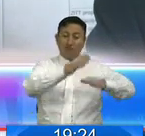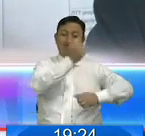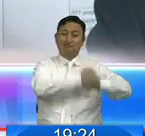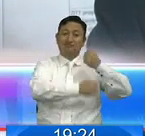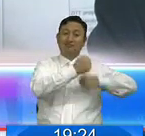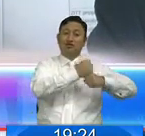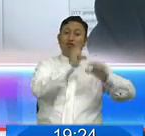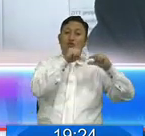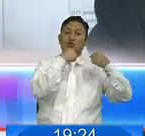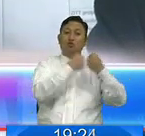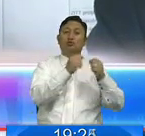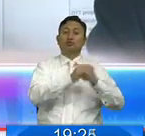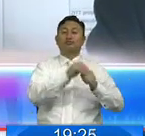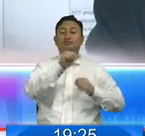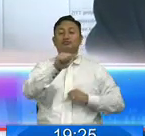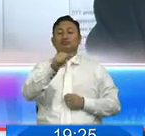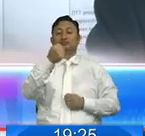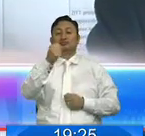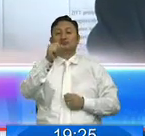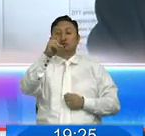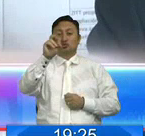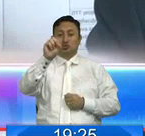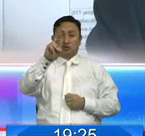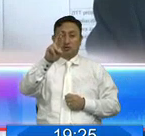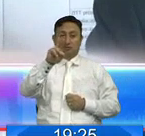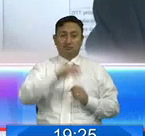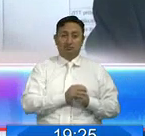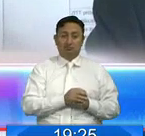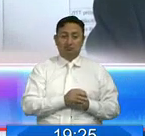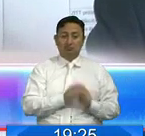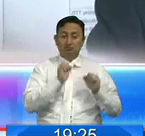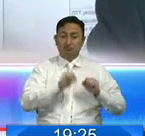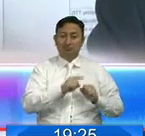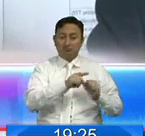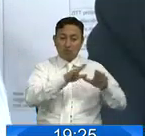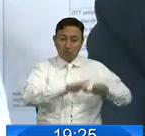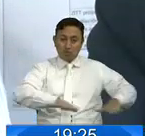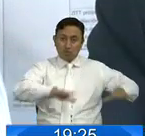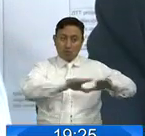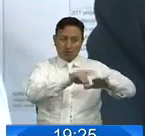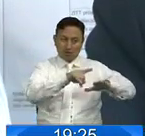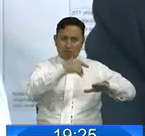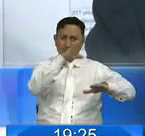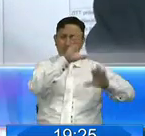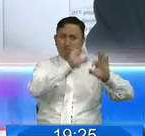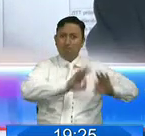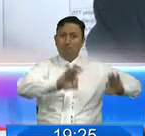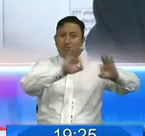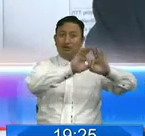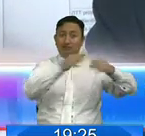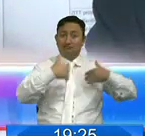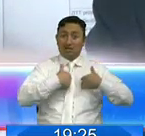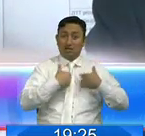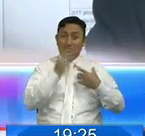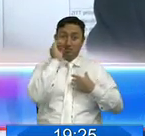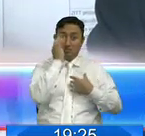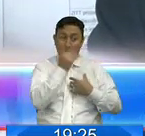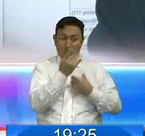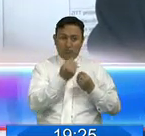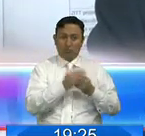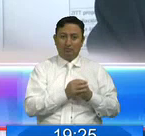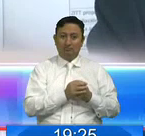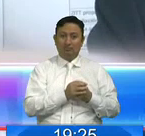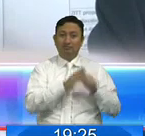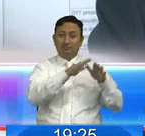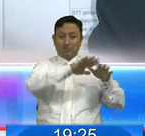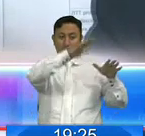Shuar Arutam en 40.000 hectáreas y va a afectar también una de las zonas más importantes de biodiversidad del Ecuador, como es la